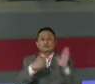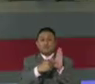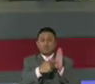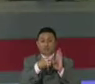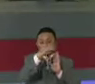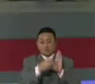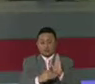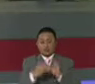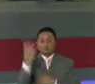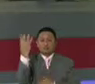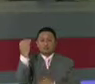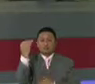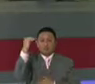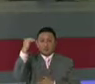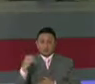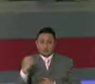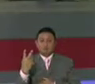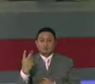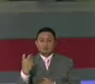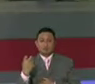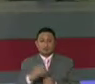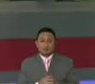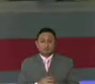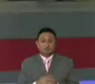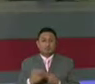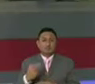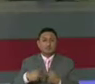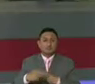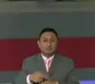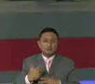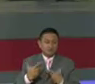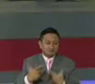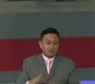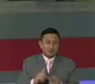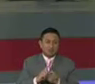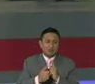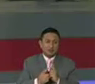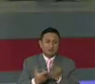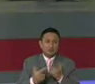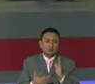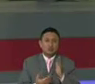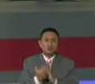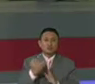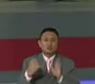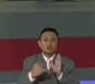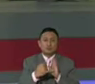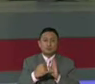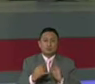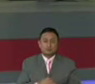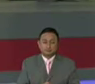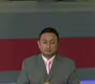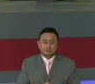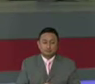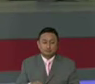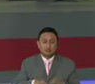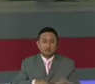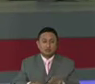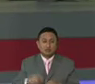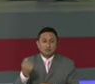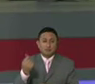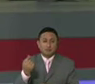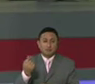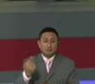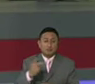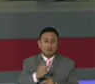del 14 al 12%. Los comercios se preparan para la puesta en vigencia de esta medida y explican que los precios de